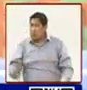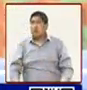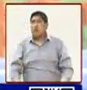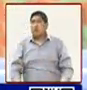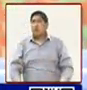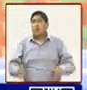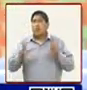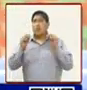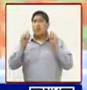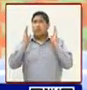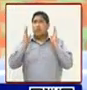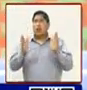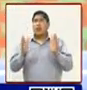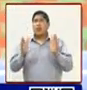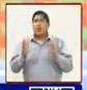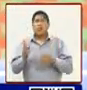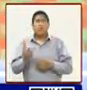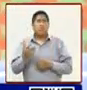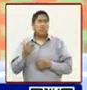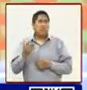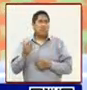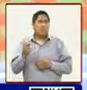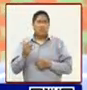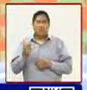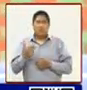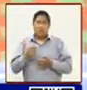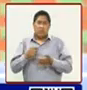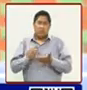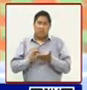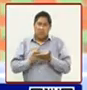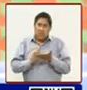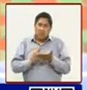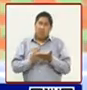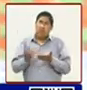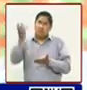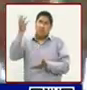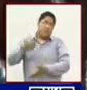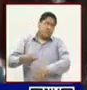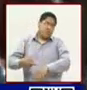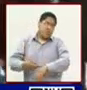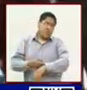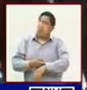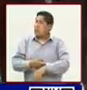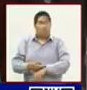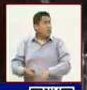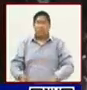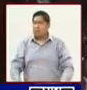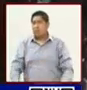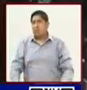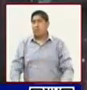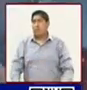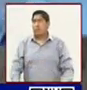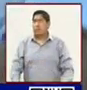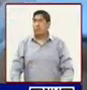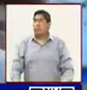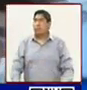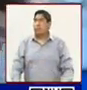No le atendían a que ya que ayudándolo con medicamentos o sueros, ¿no?, y todo eso.